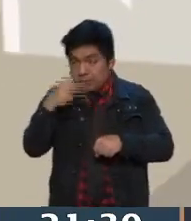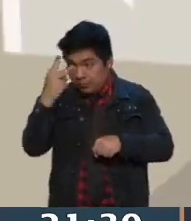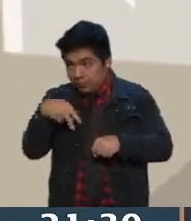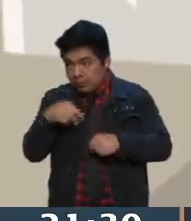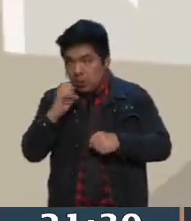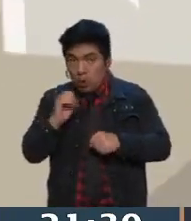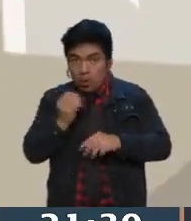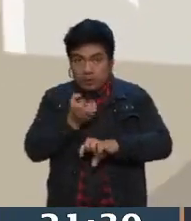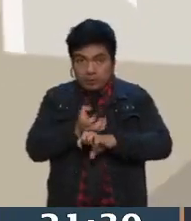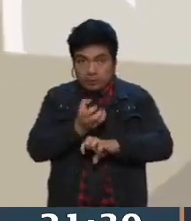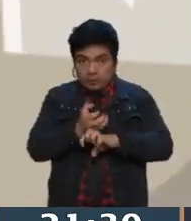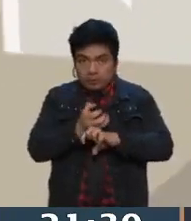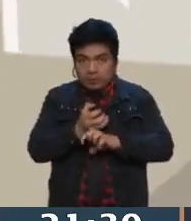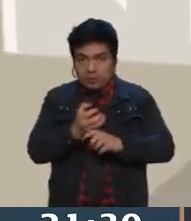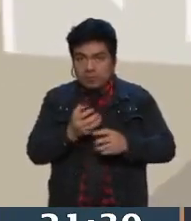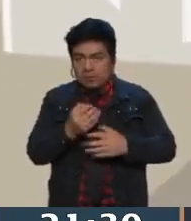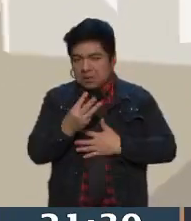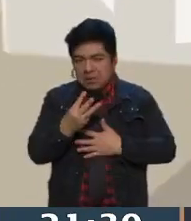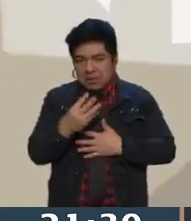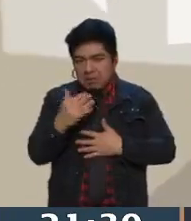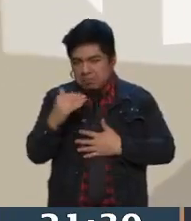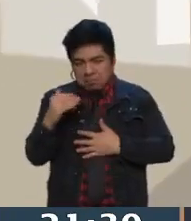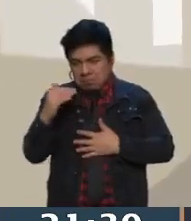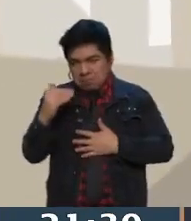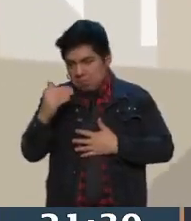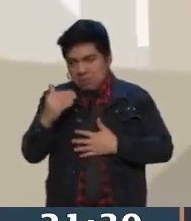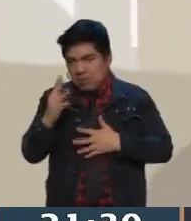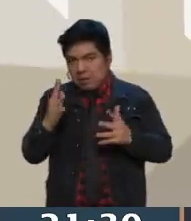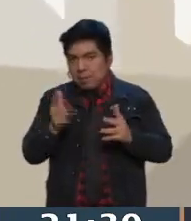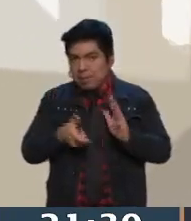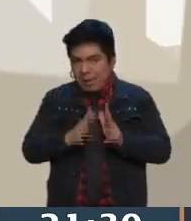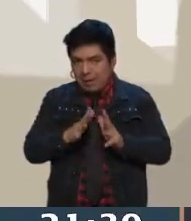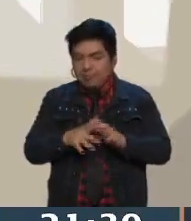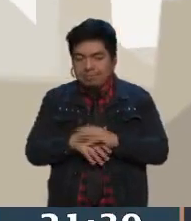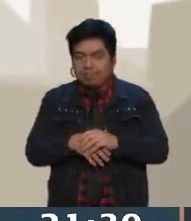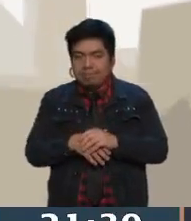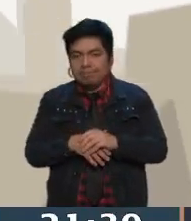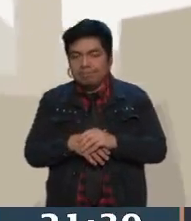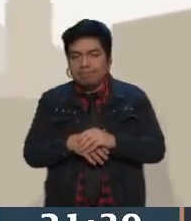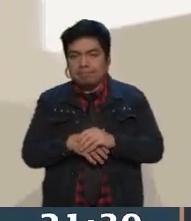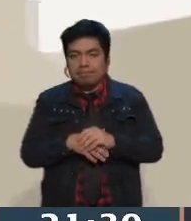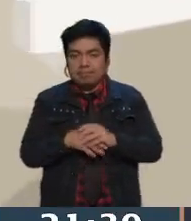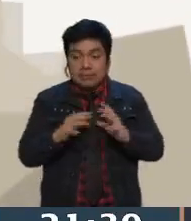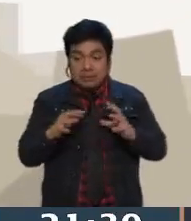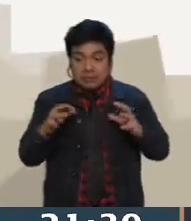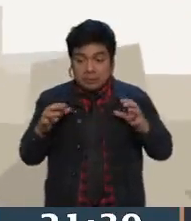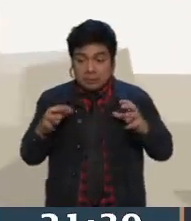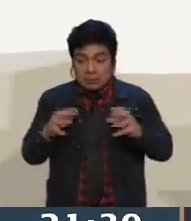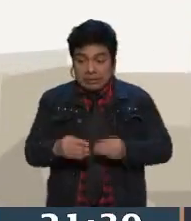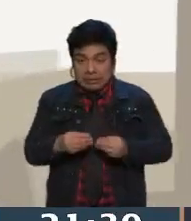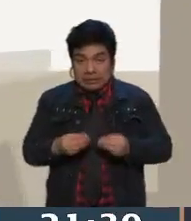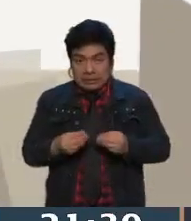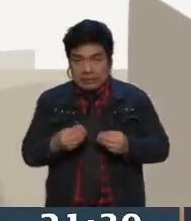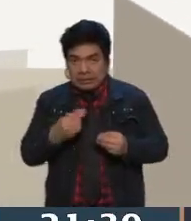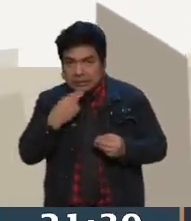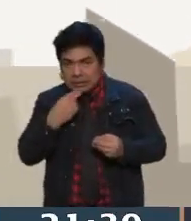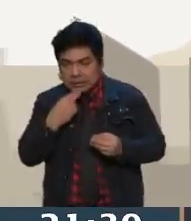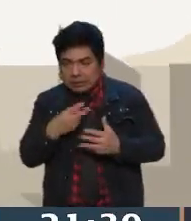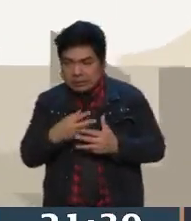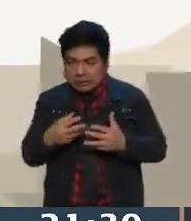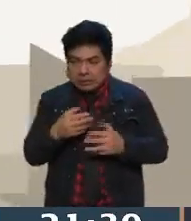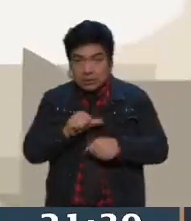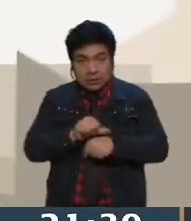Estados Unidos están 3 o 4 veces más caros. Este abaratamiento o estas gangas del